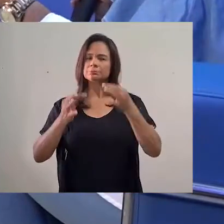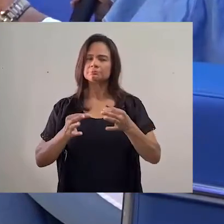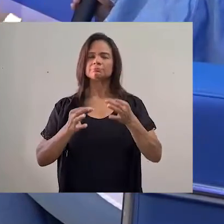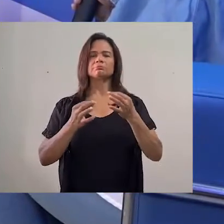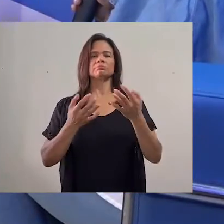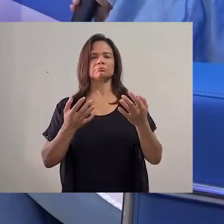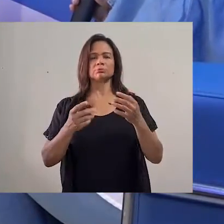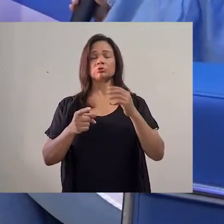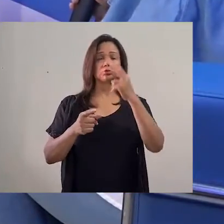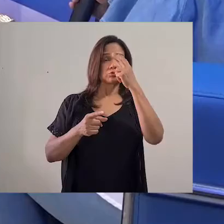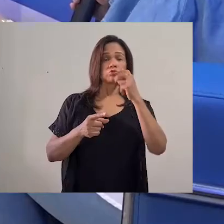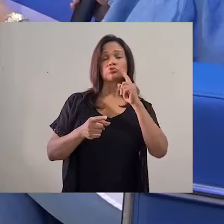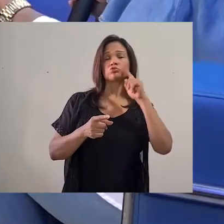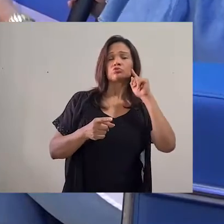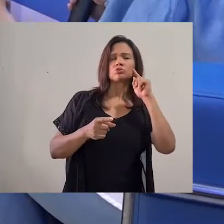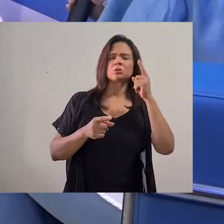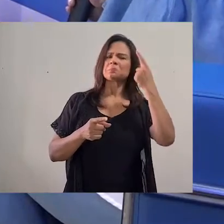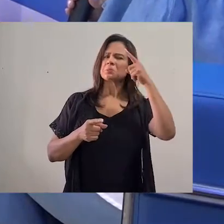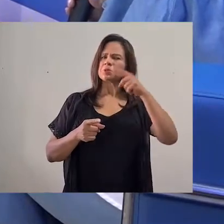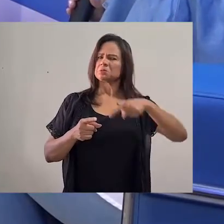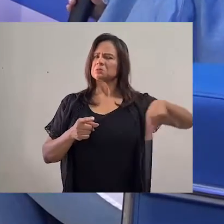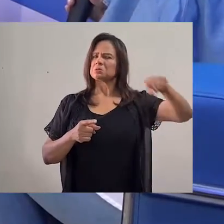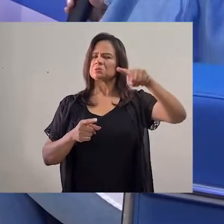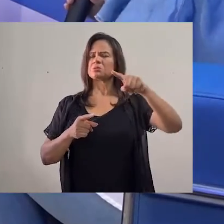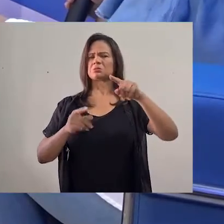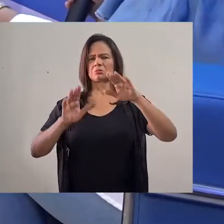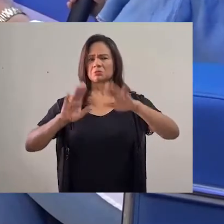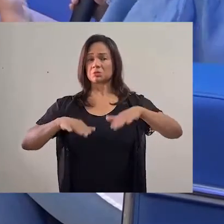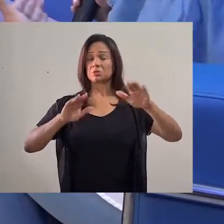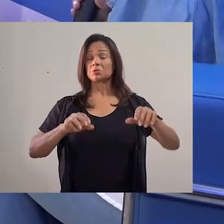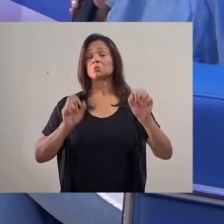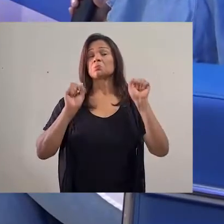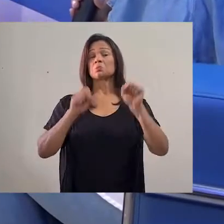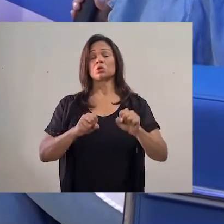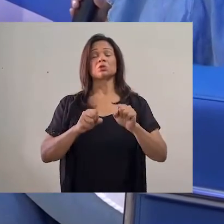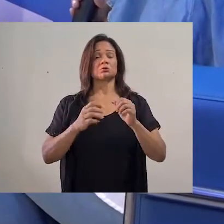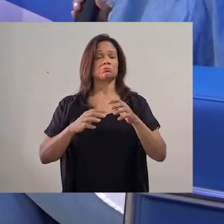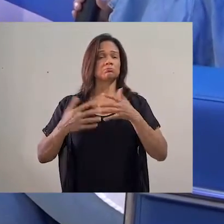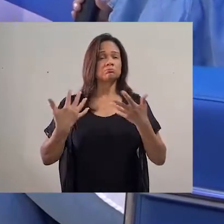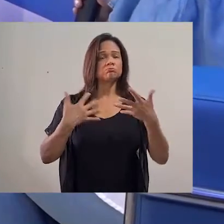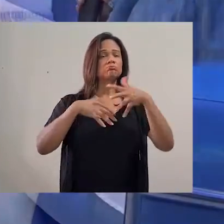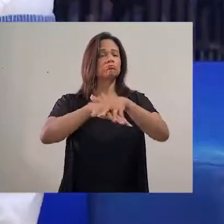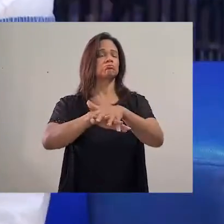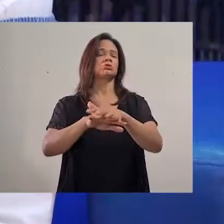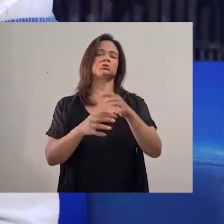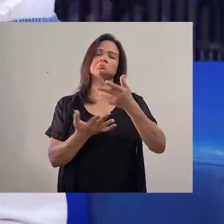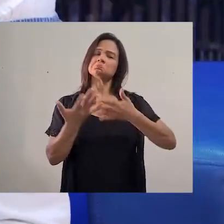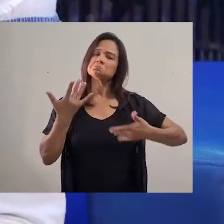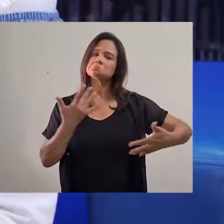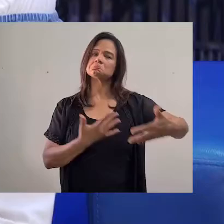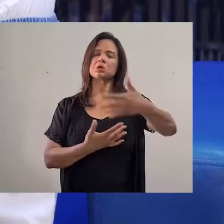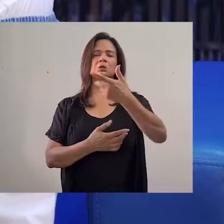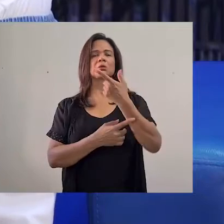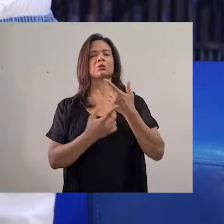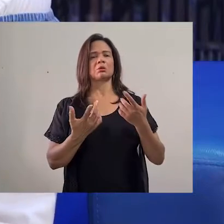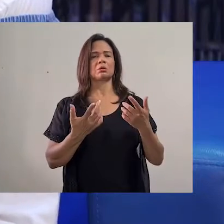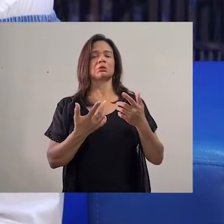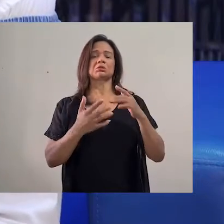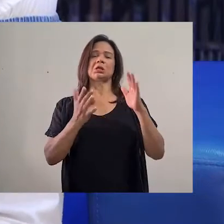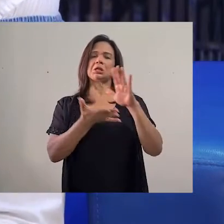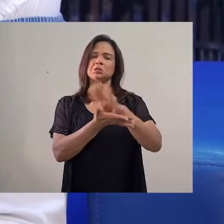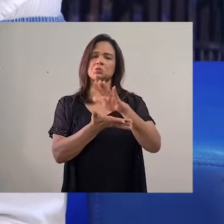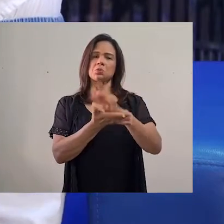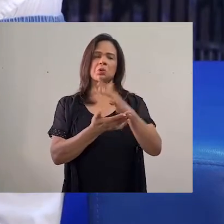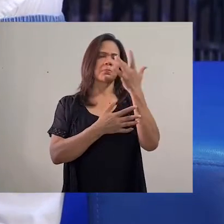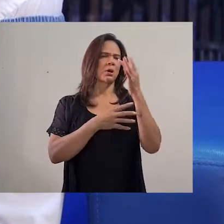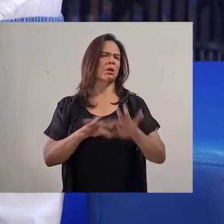todas las medidas, o los que tienen sordoceguera, para que estos niños puedan pues funcionar libremente